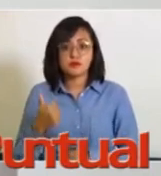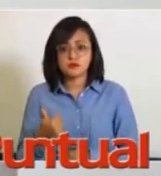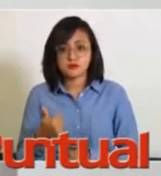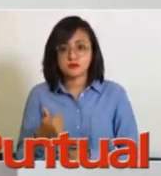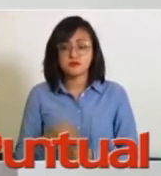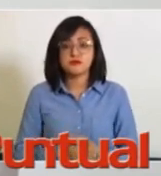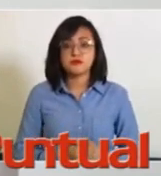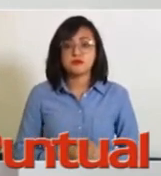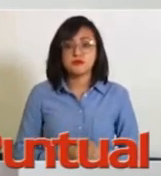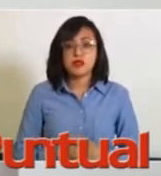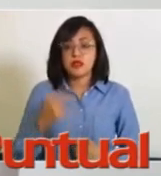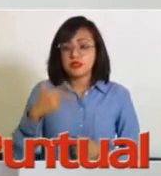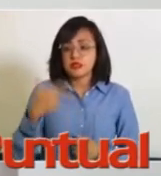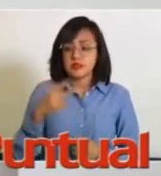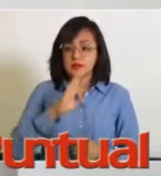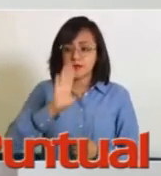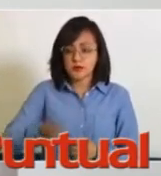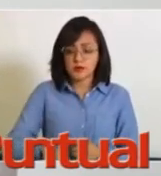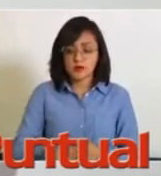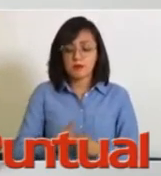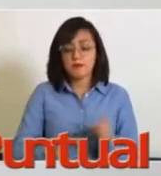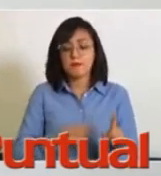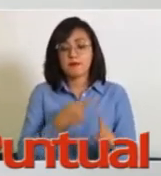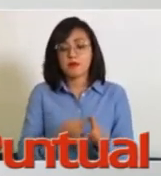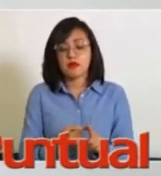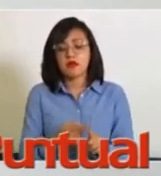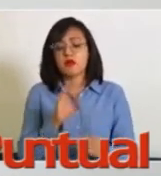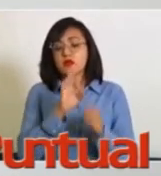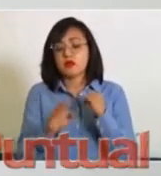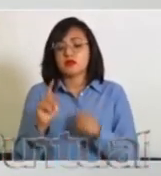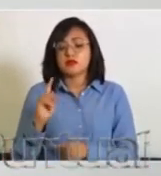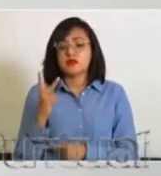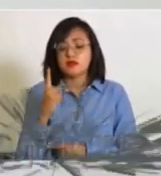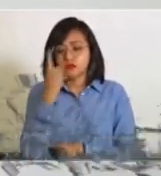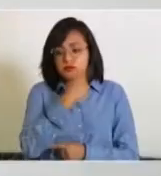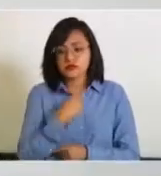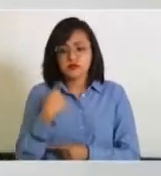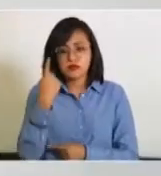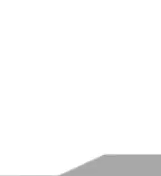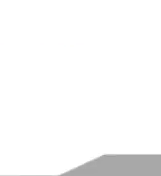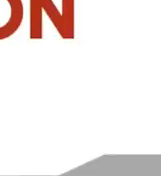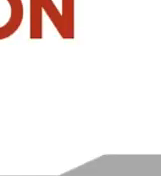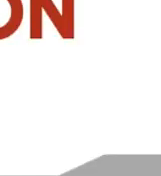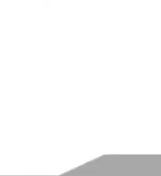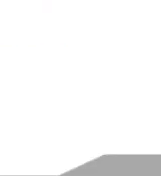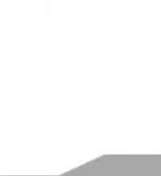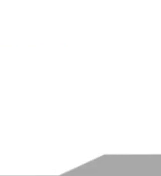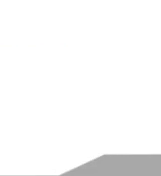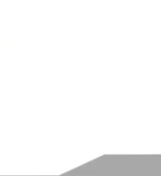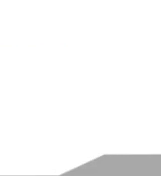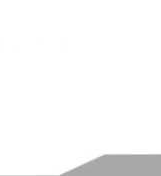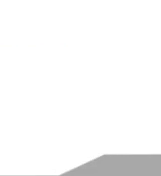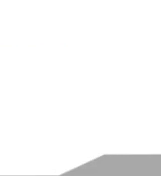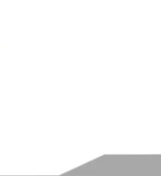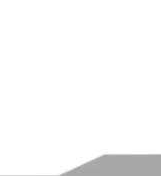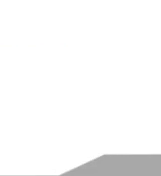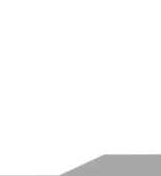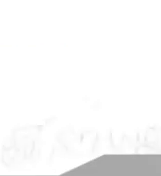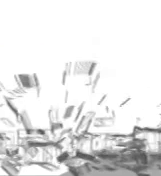4.896, 13 defunciones más en las últimas 72 horas. Es poder de la información.